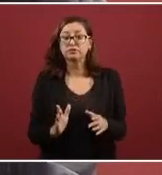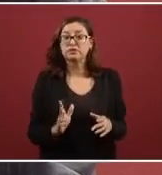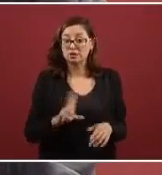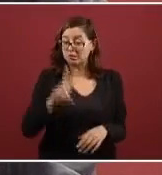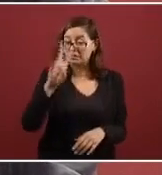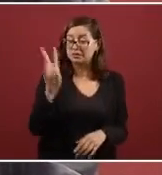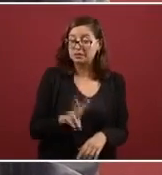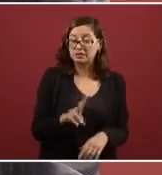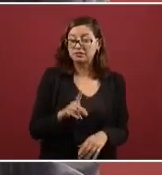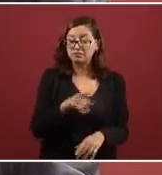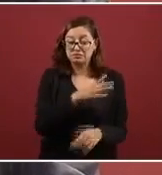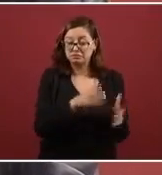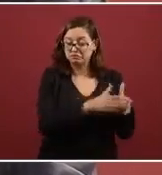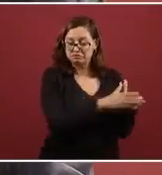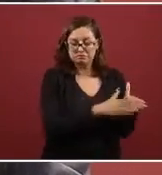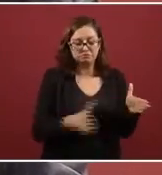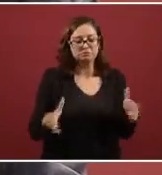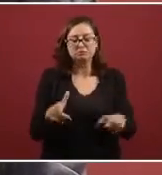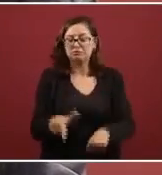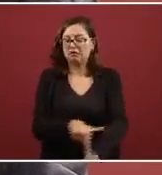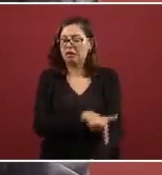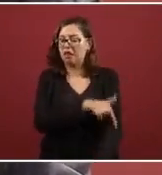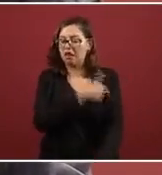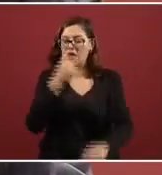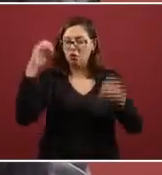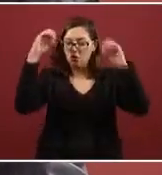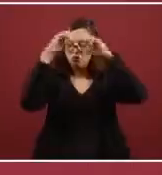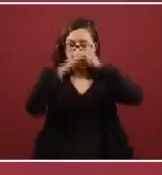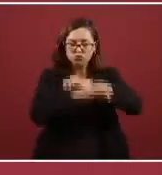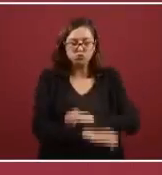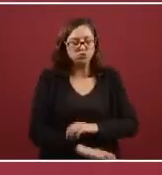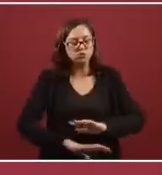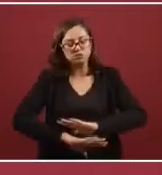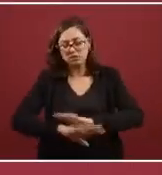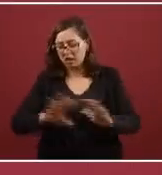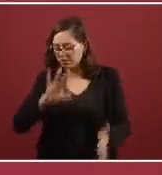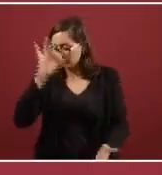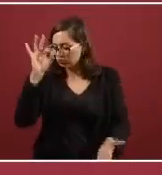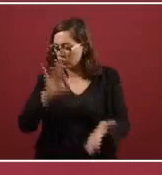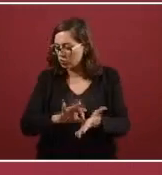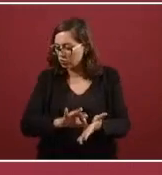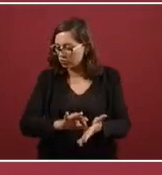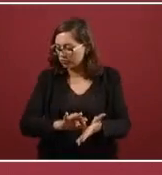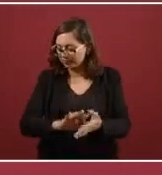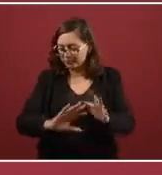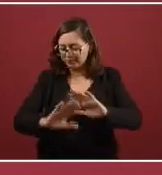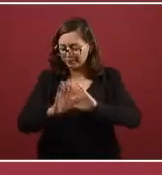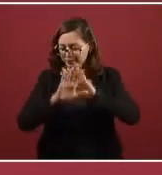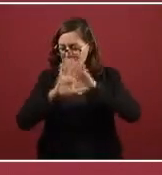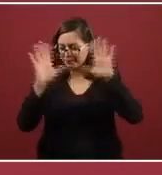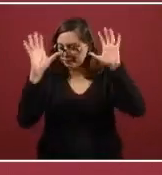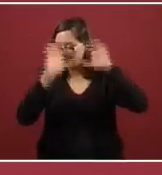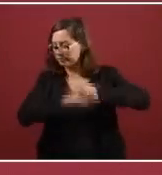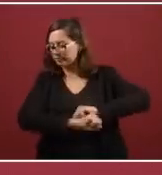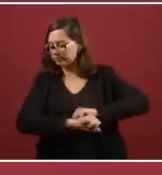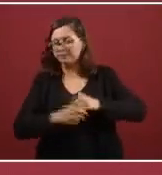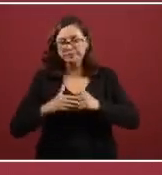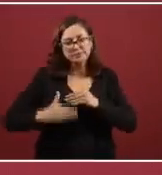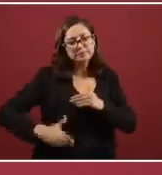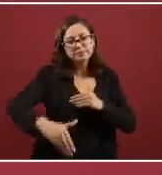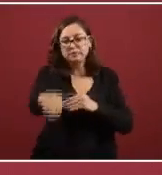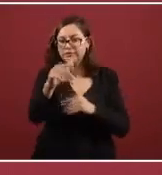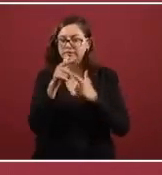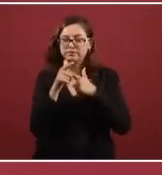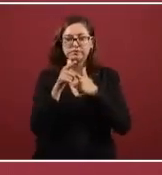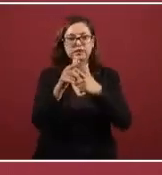larga oscuridad del neoliberalismo y que pensemos hacia adelante. Eso fue lo que planteé desde que tomé posesión.